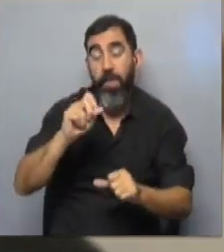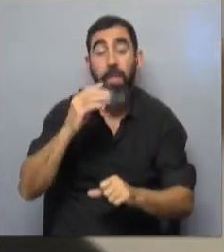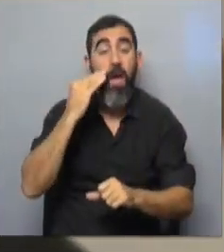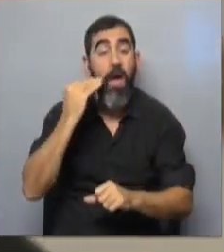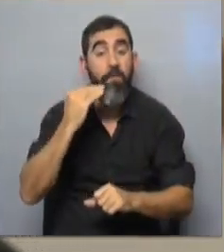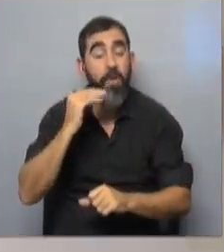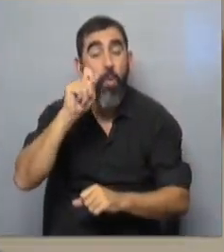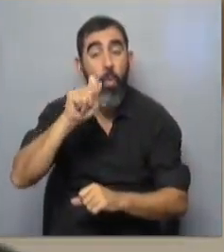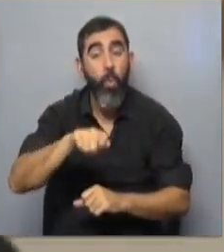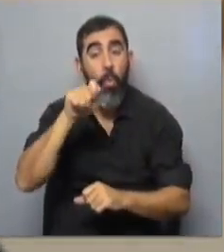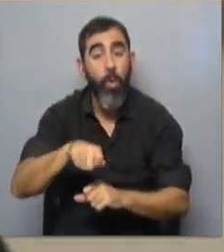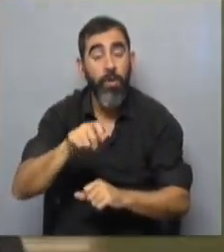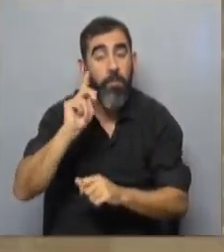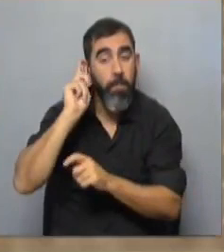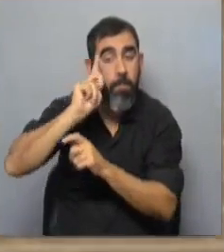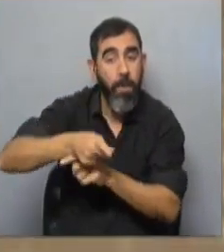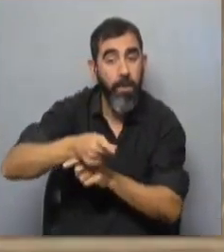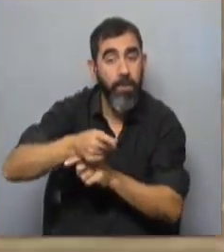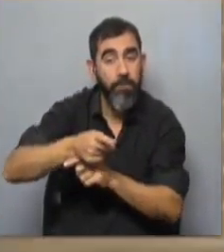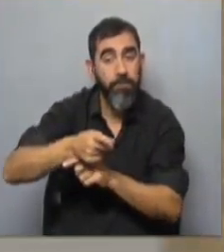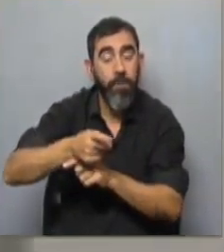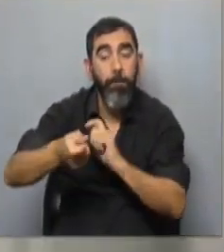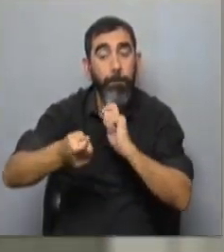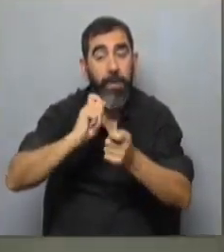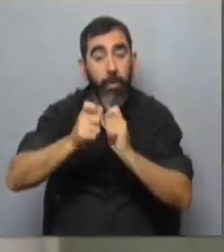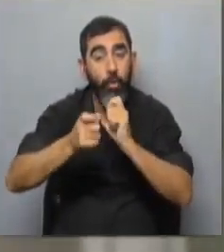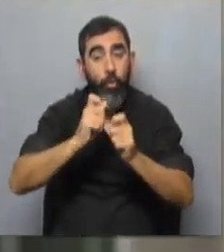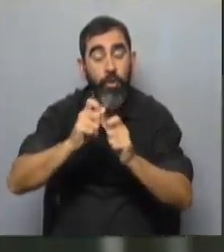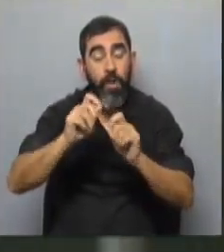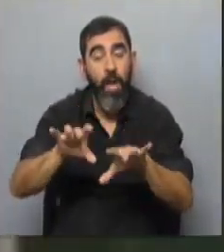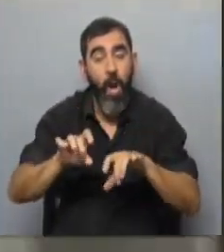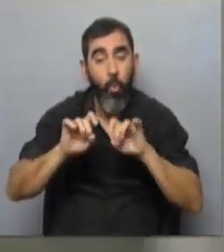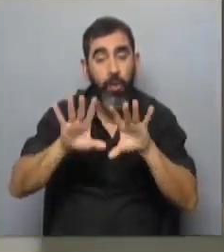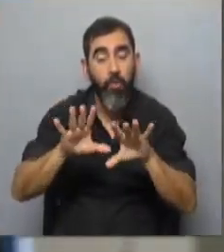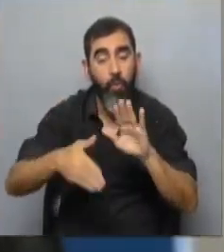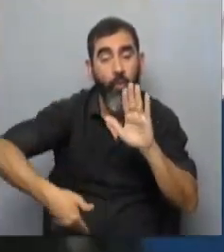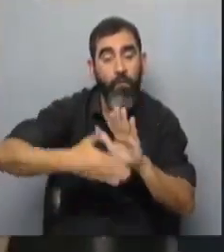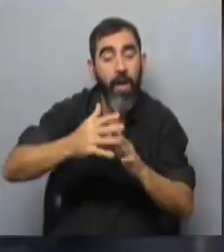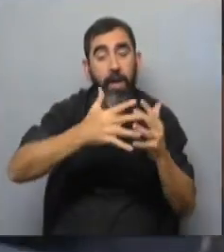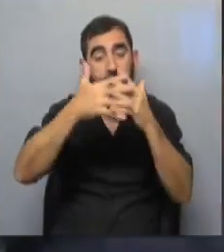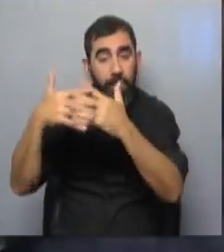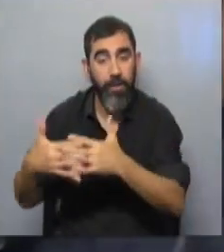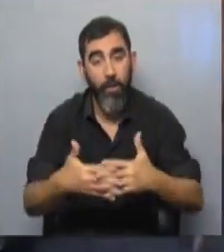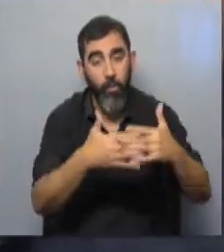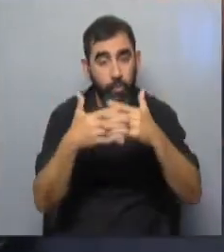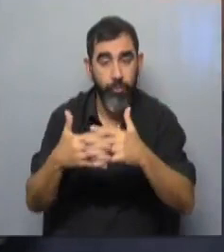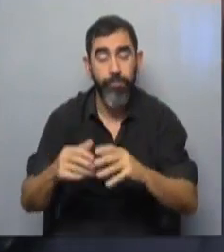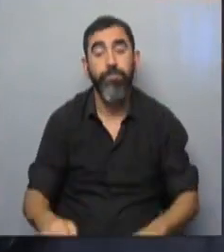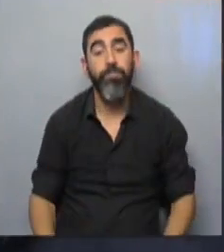de un tribunal británico emitió una orden de entrega del periodista australiano a Estados Unidos para ser considerada por el gobierno de Reino